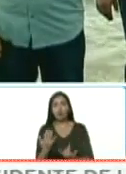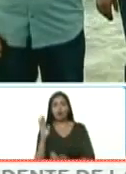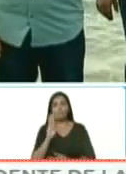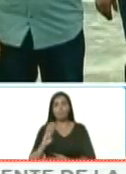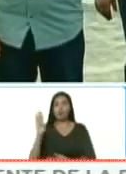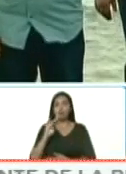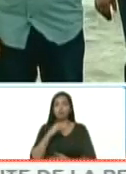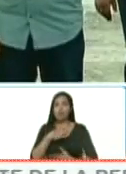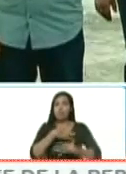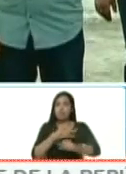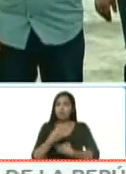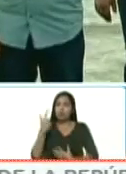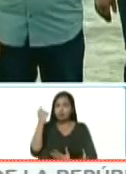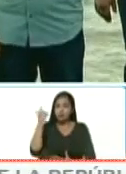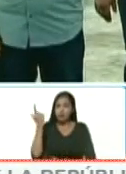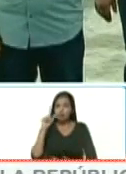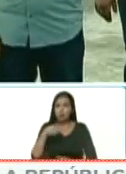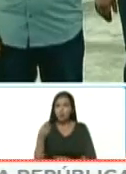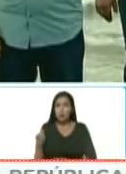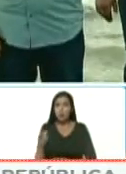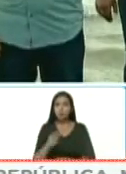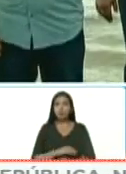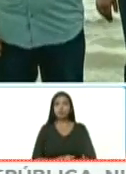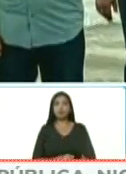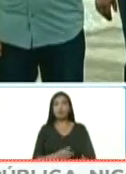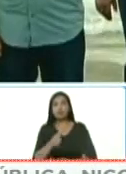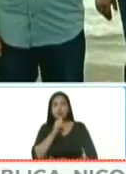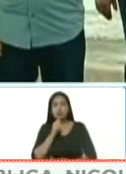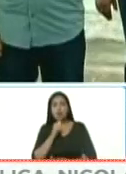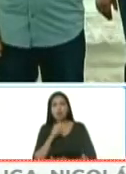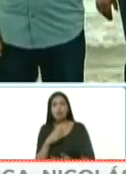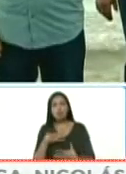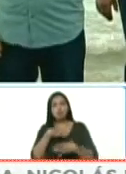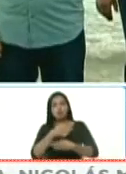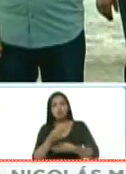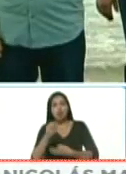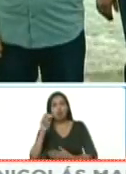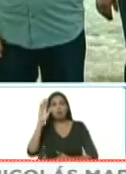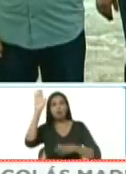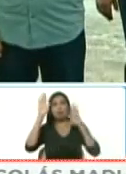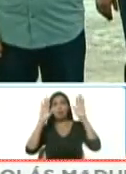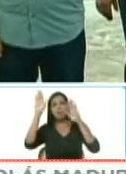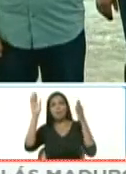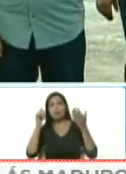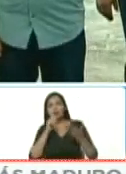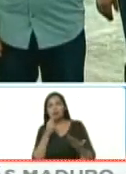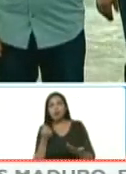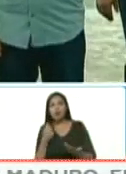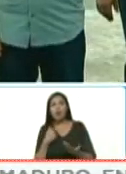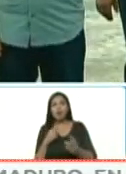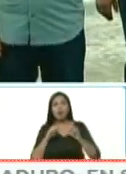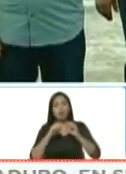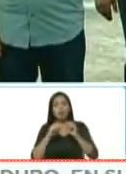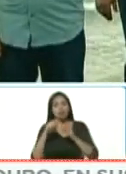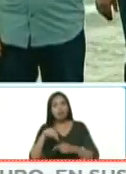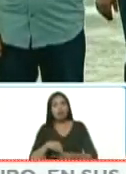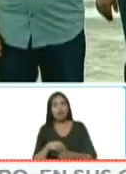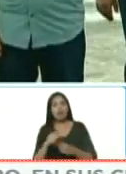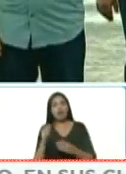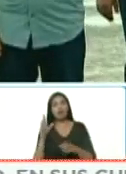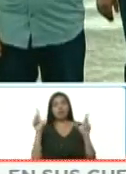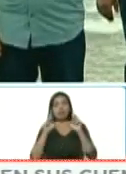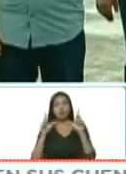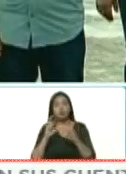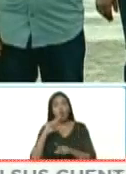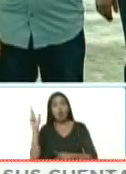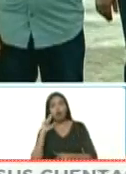¿Están interesados en saber algo? Levanten la mano los que están interesados. No se despeguen de la televisión, la radio